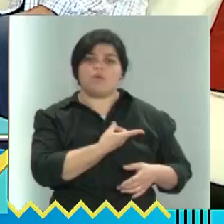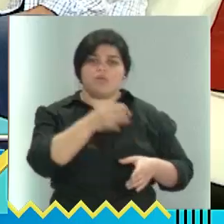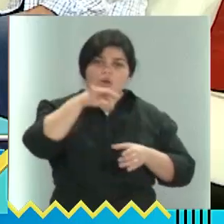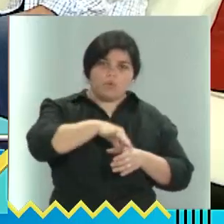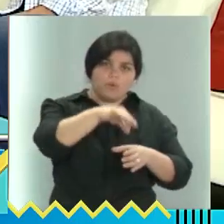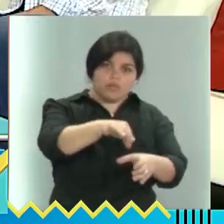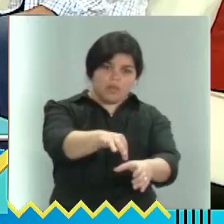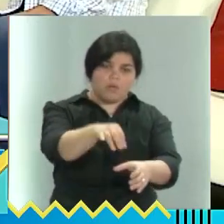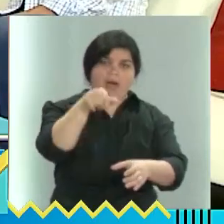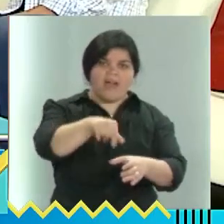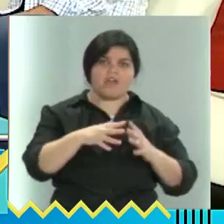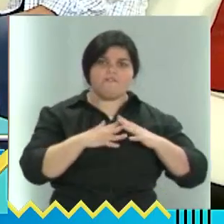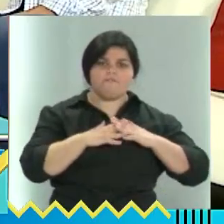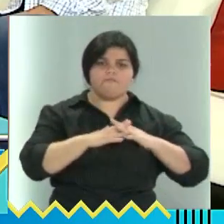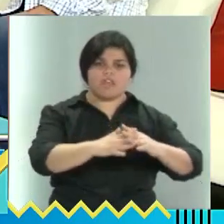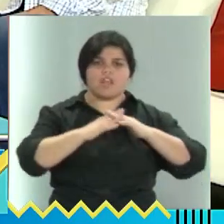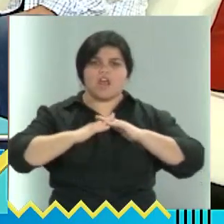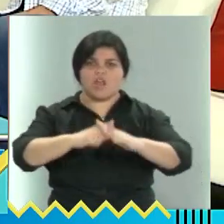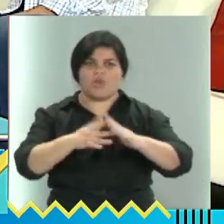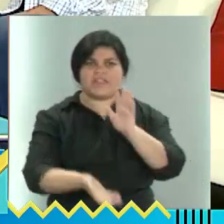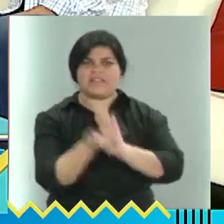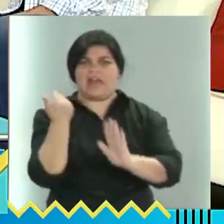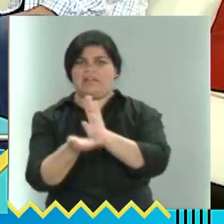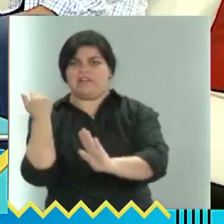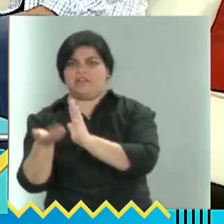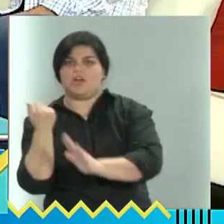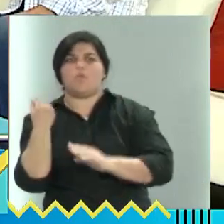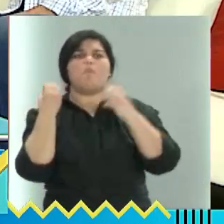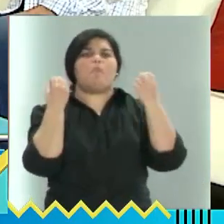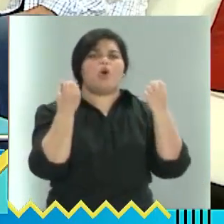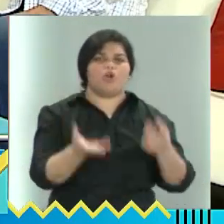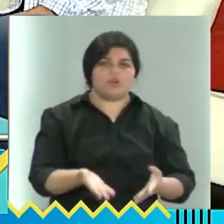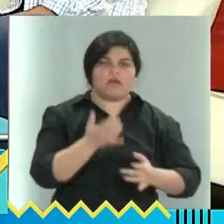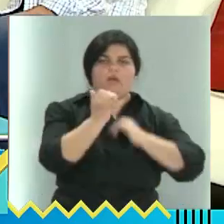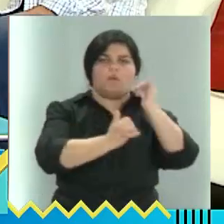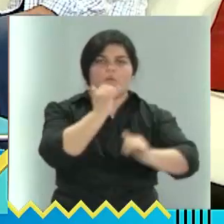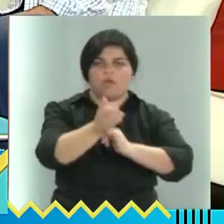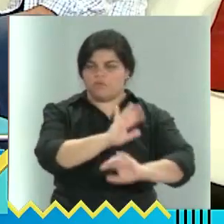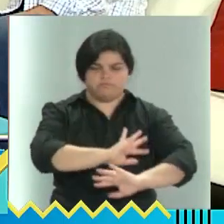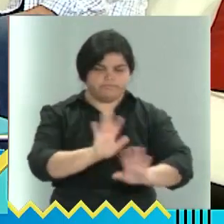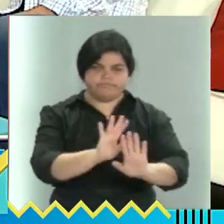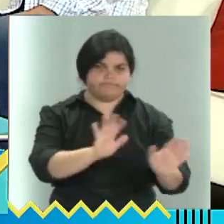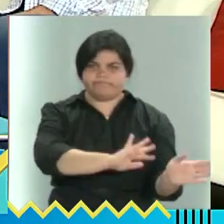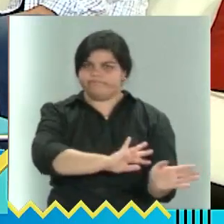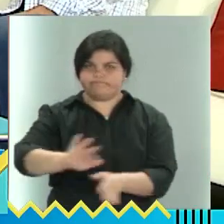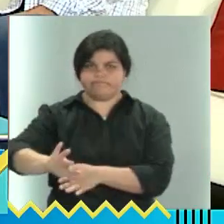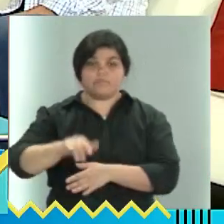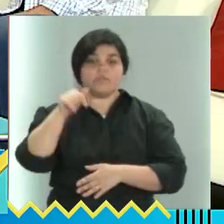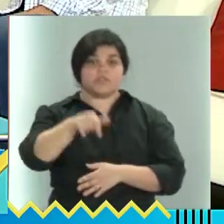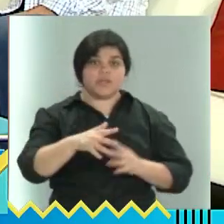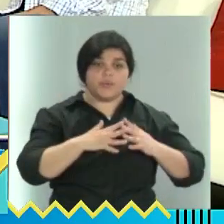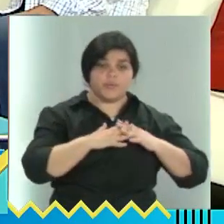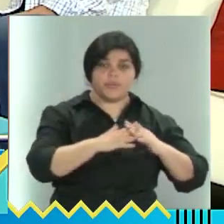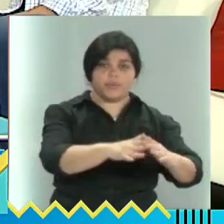Se levantaron viñedos, digamos, no vamos a ponernos a hablar por qué fue hacia esos lados, pero sí fue hacia lugares